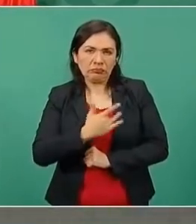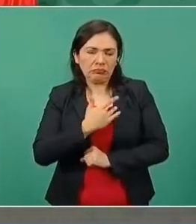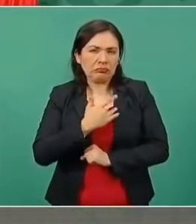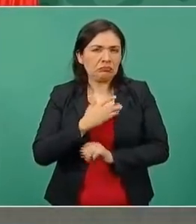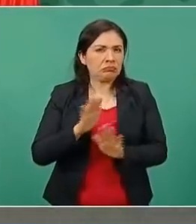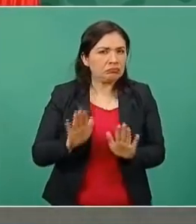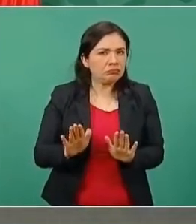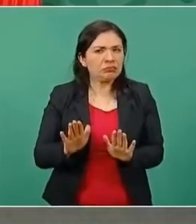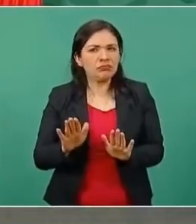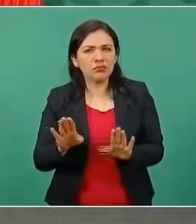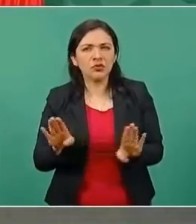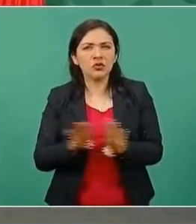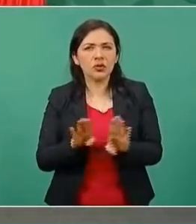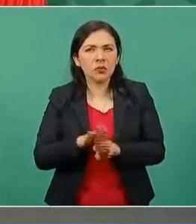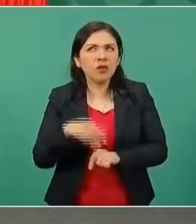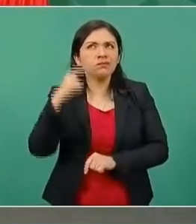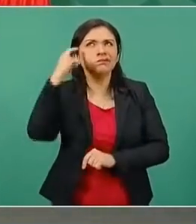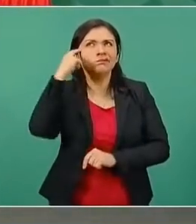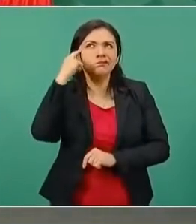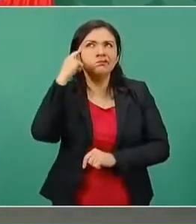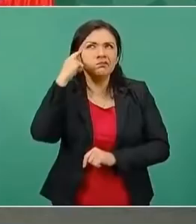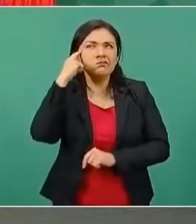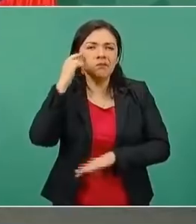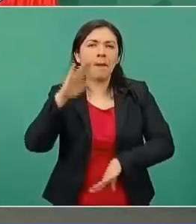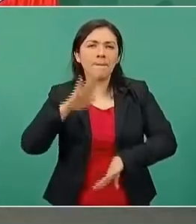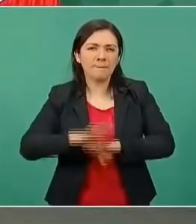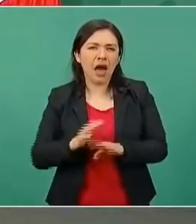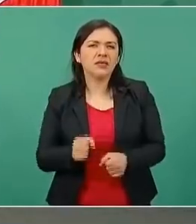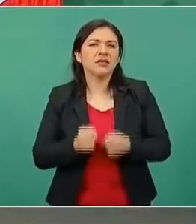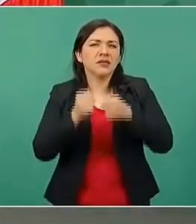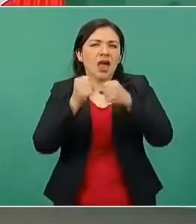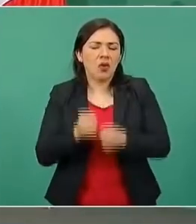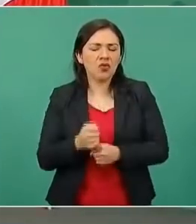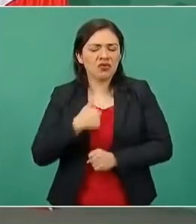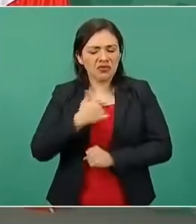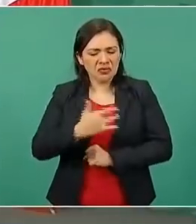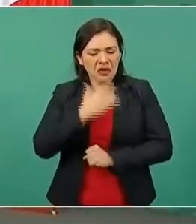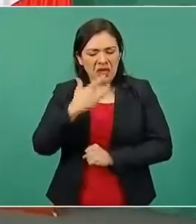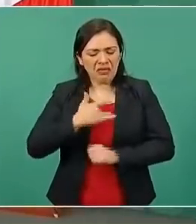muy seguro y contento, satisfecho,